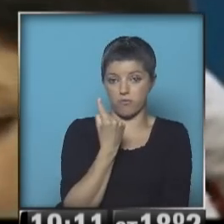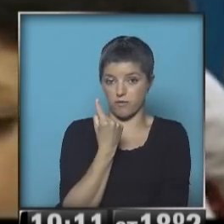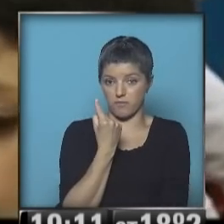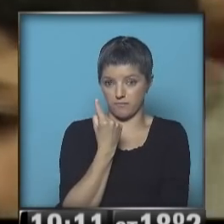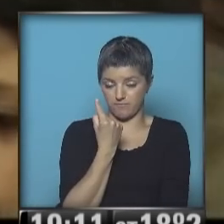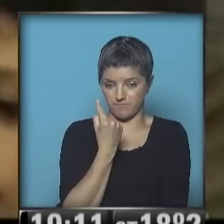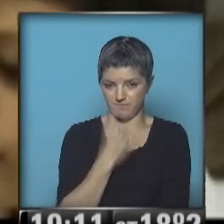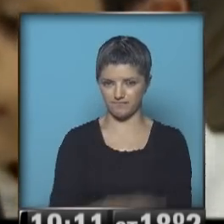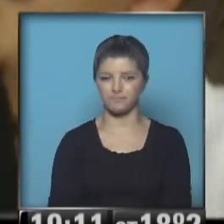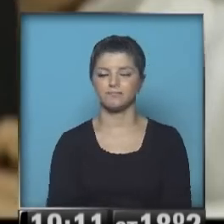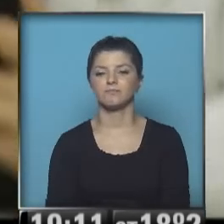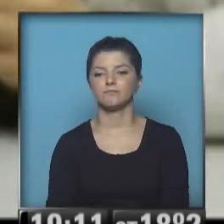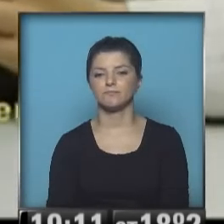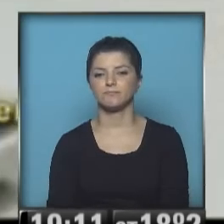lineal.